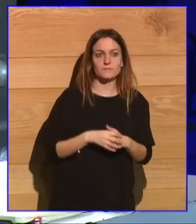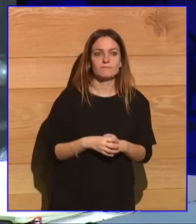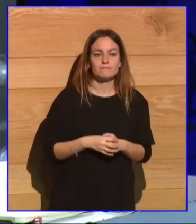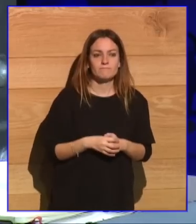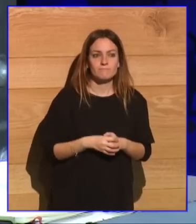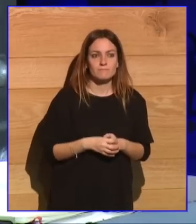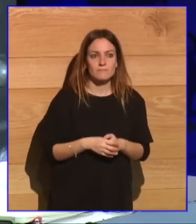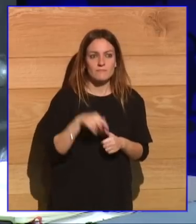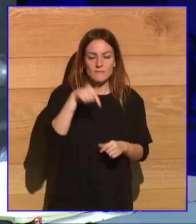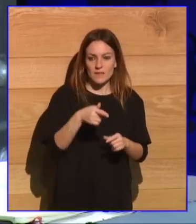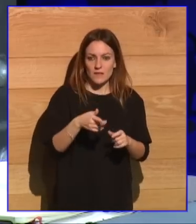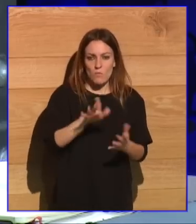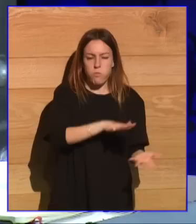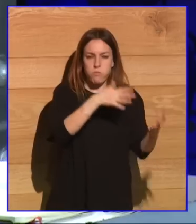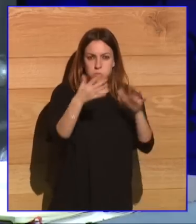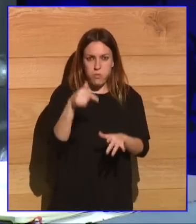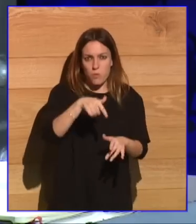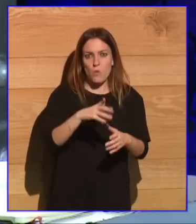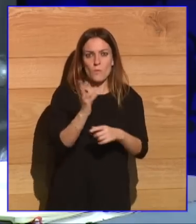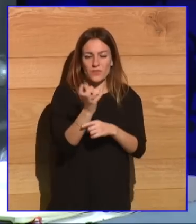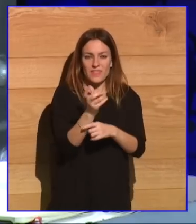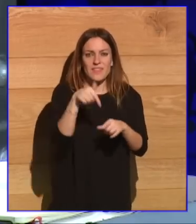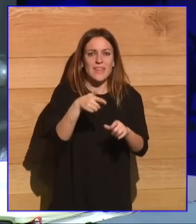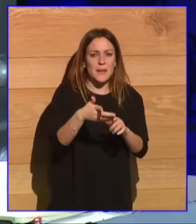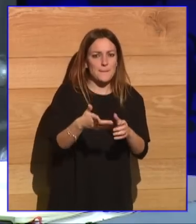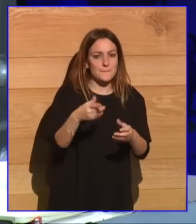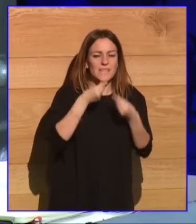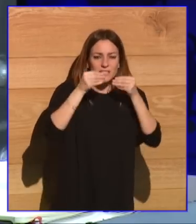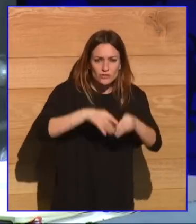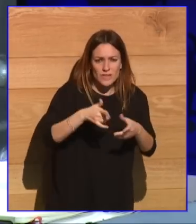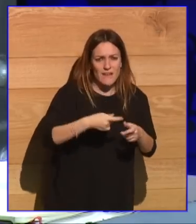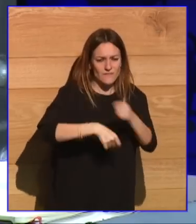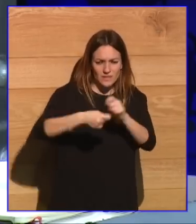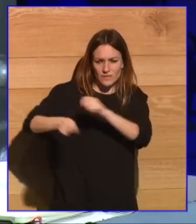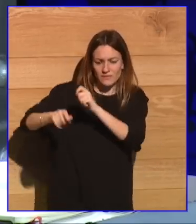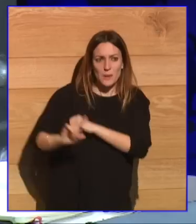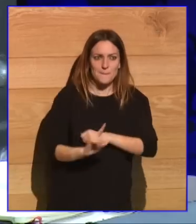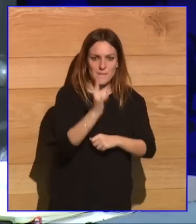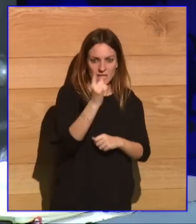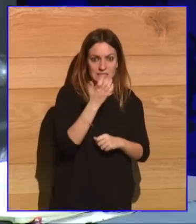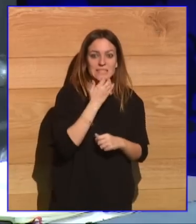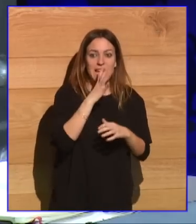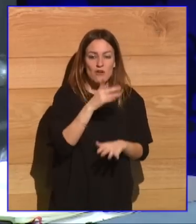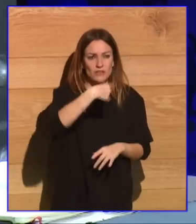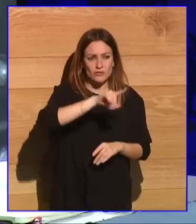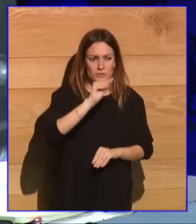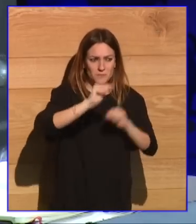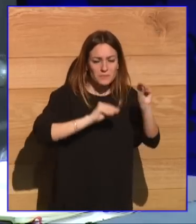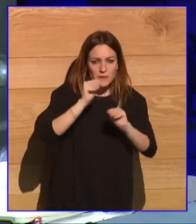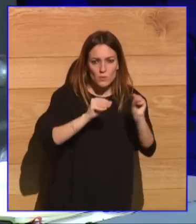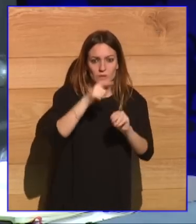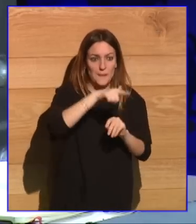que se convierte en uno de los discos más vendidos de la historia. Si empezáramos ahora a pedir que levantara la mano gente que los tiene entre sus 10